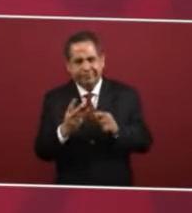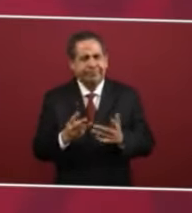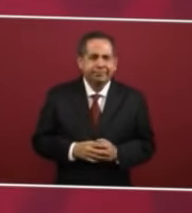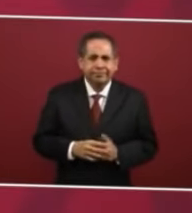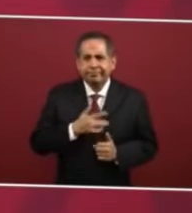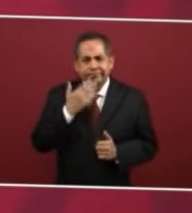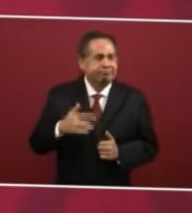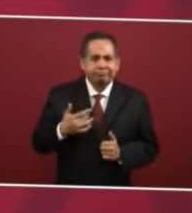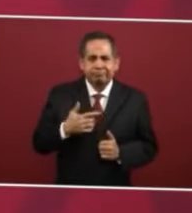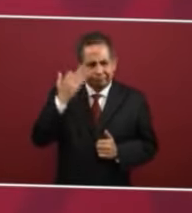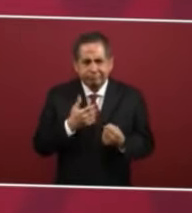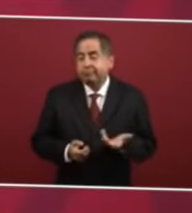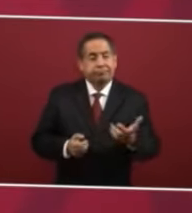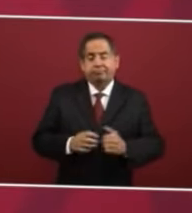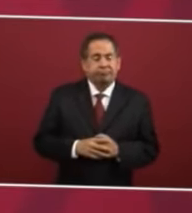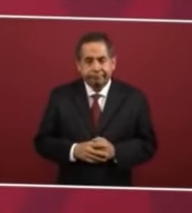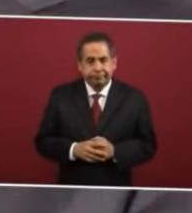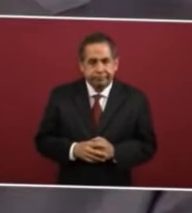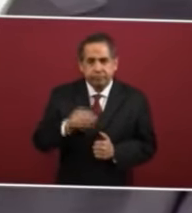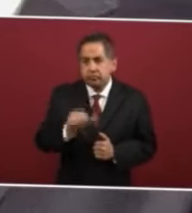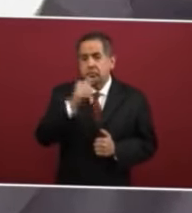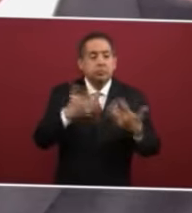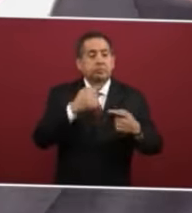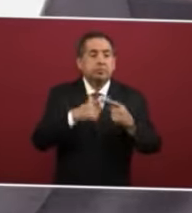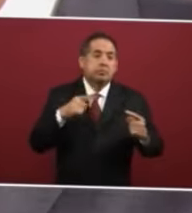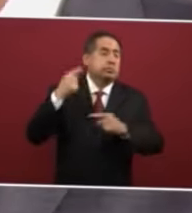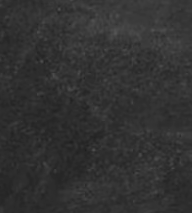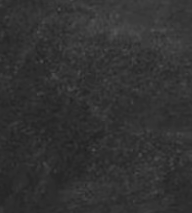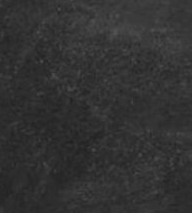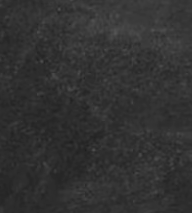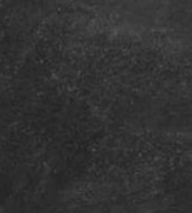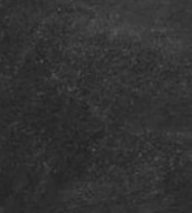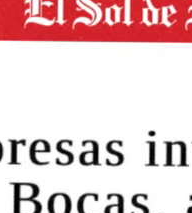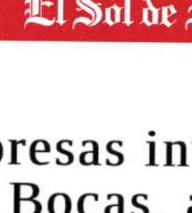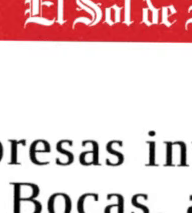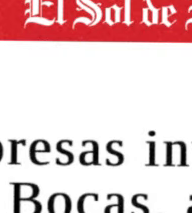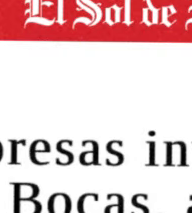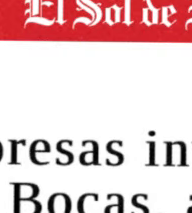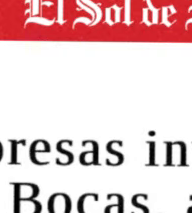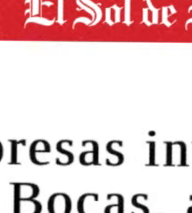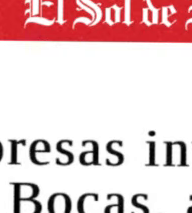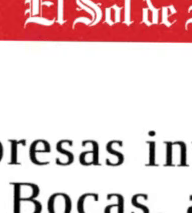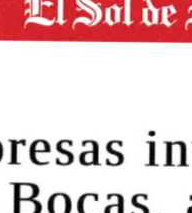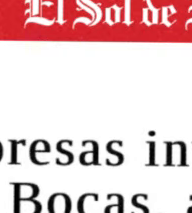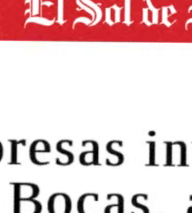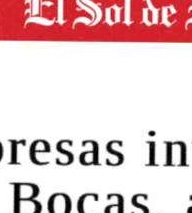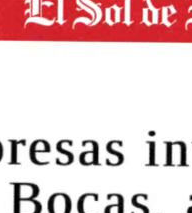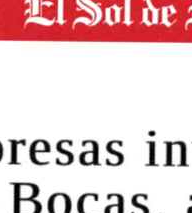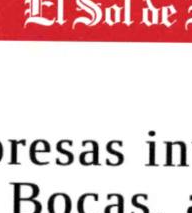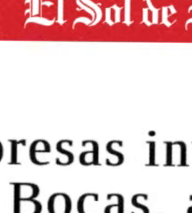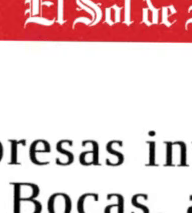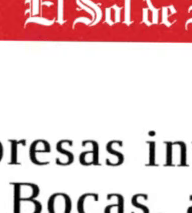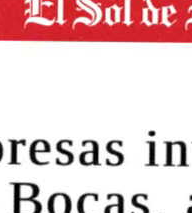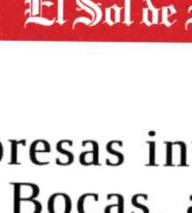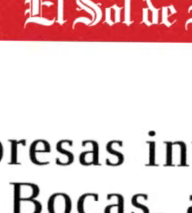nos da seguridad. Otra hasta el 25. Todo esto sin mencionar los innumerables casos de corrupción y de